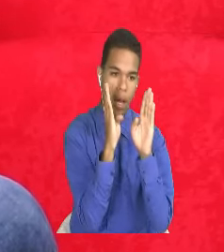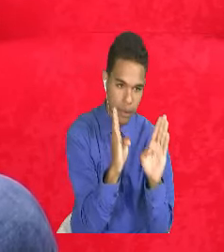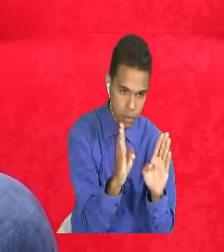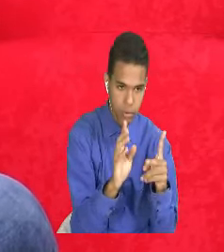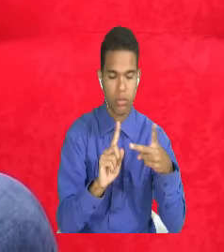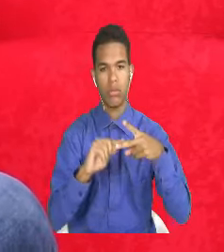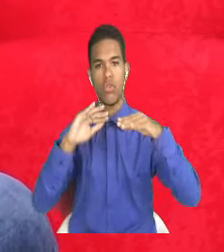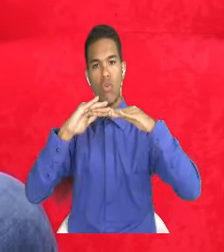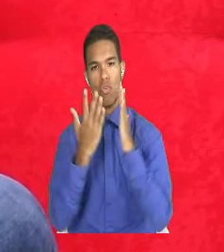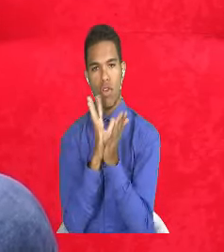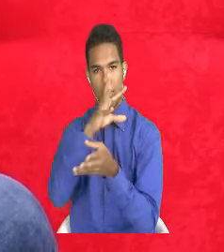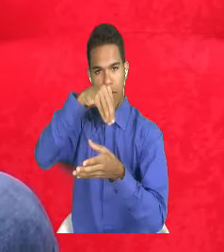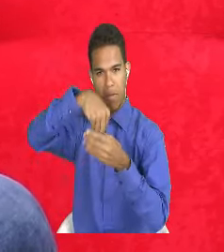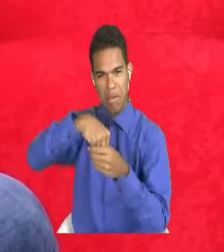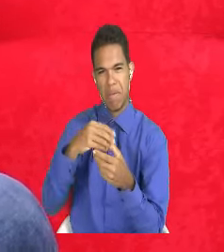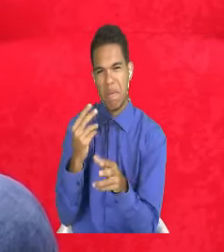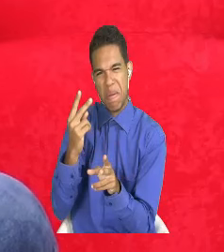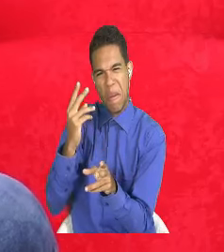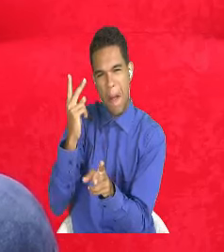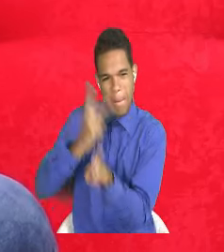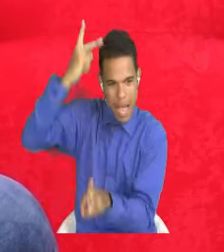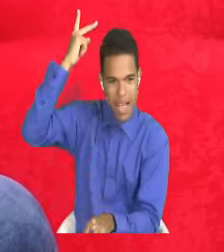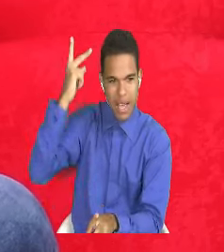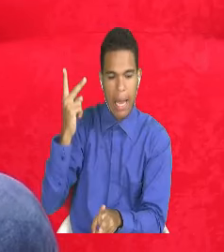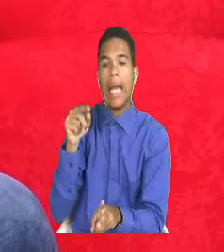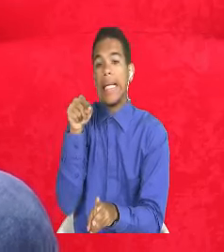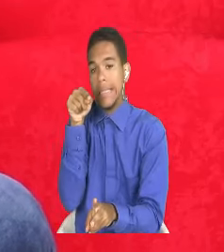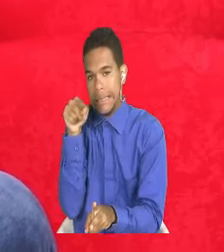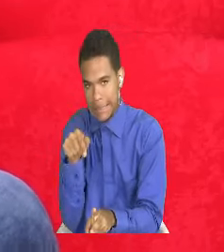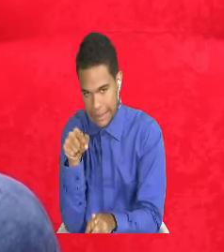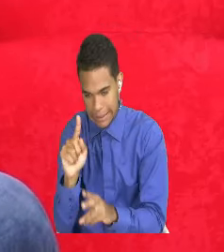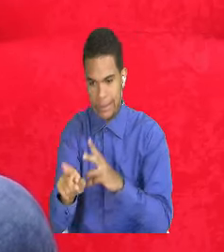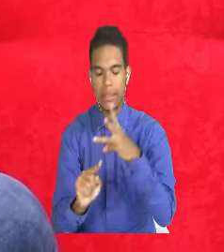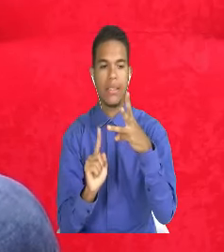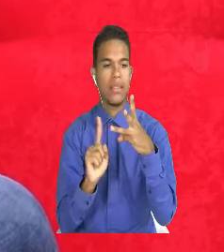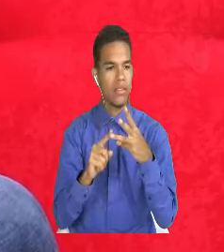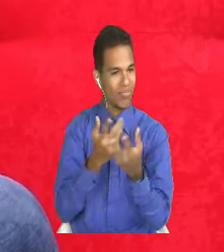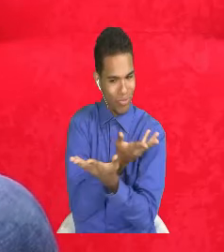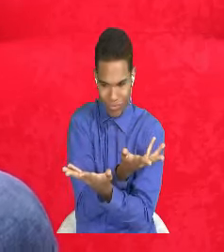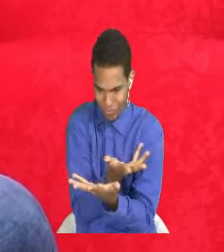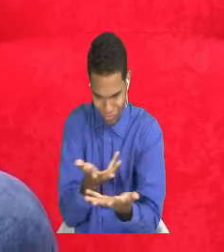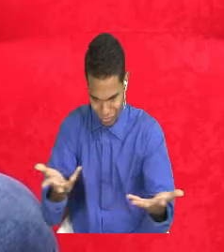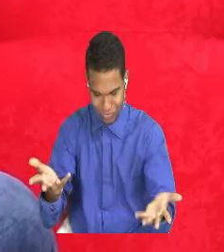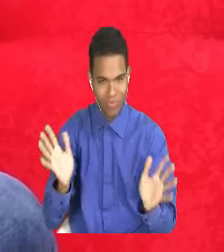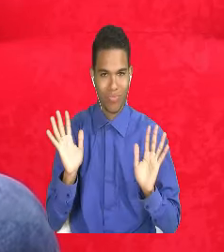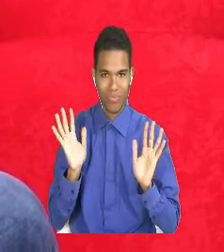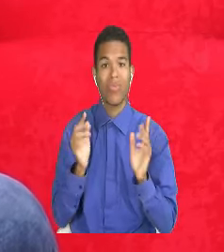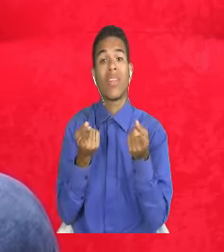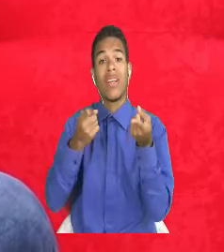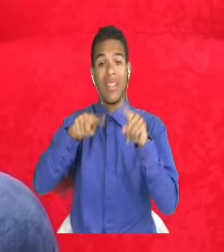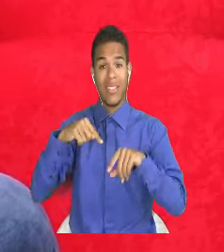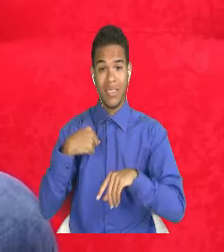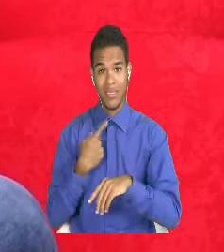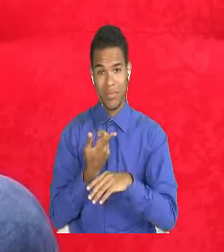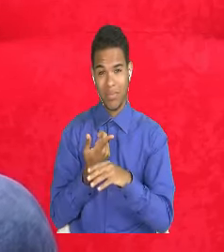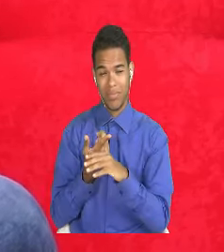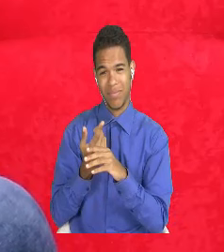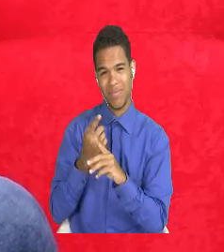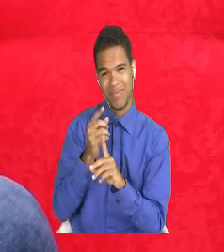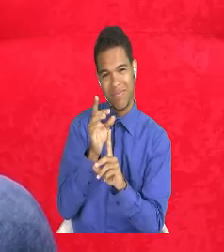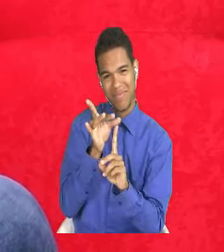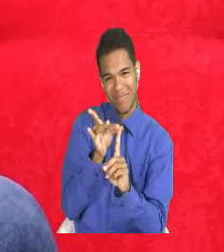que tiene que ver con aseguramiento en general, con pólizas especiales, pero como tenemos también una alta gama de especialidades con las cuales